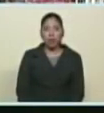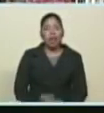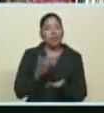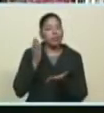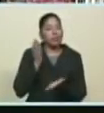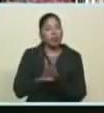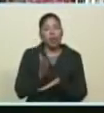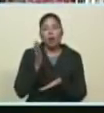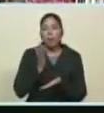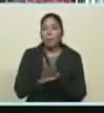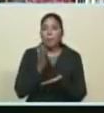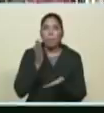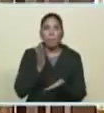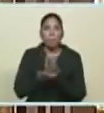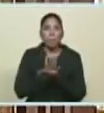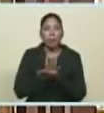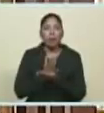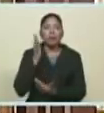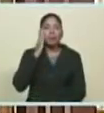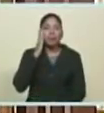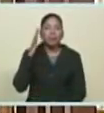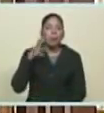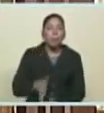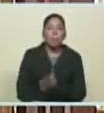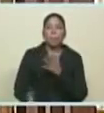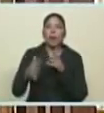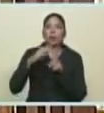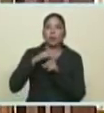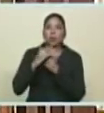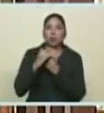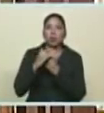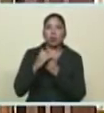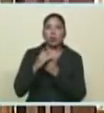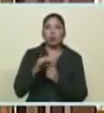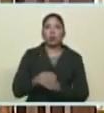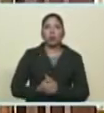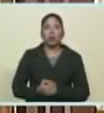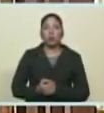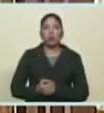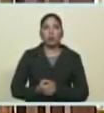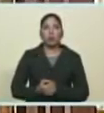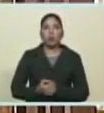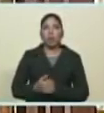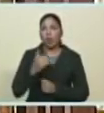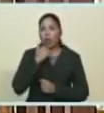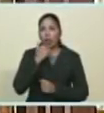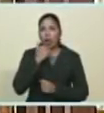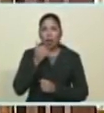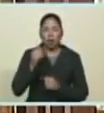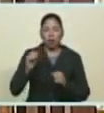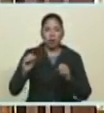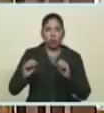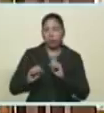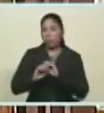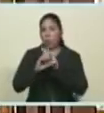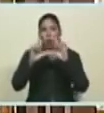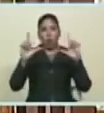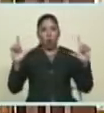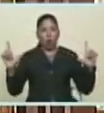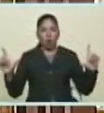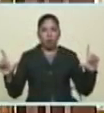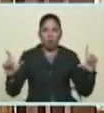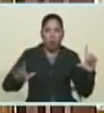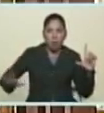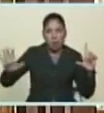siempre sobre la situación, que no perdamos de vista nada, nada del panorama, del escenario nacional.